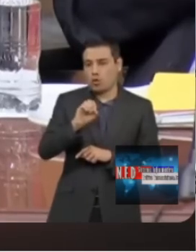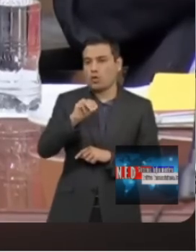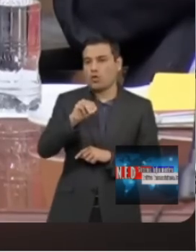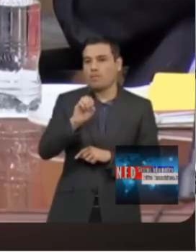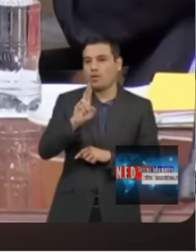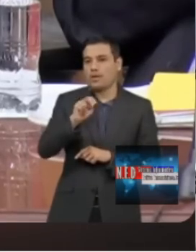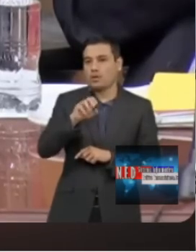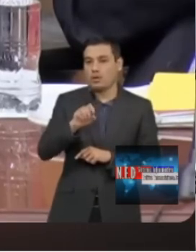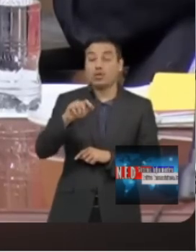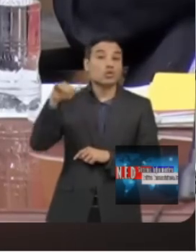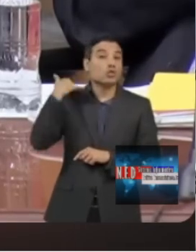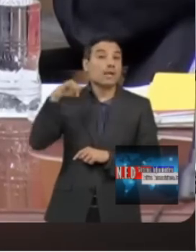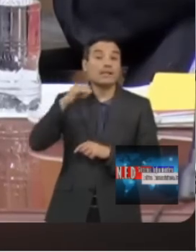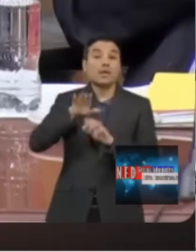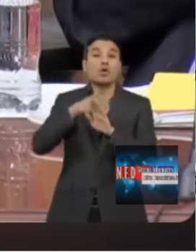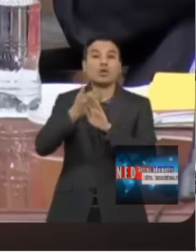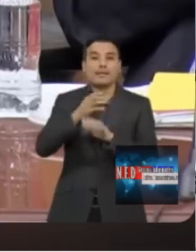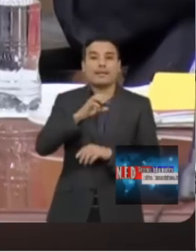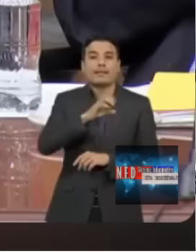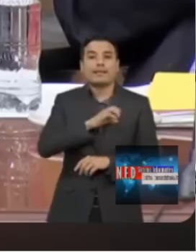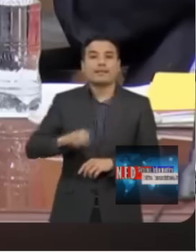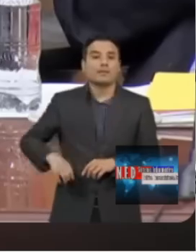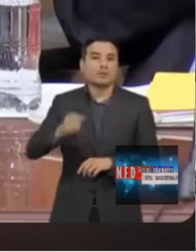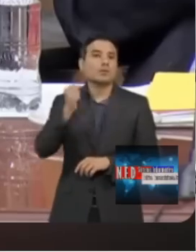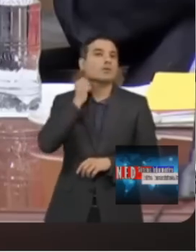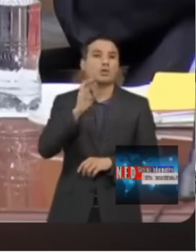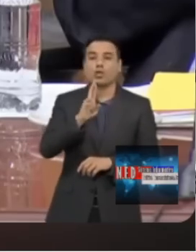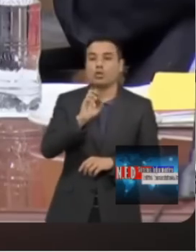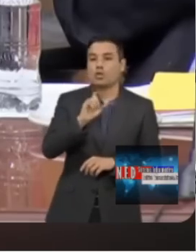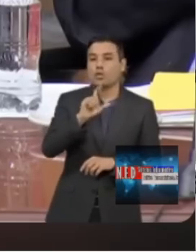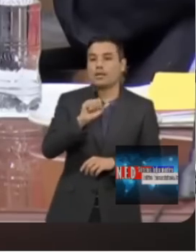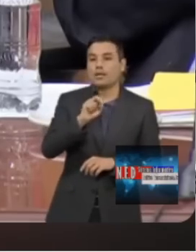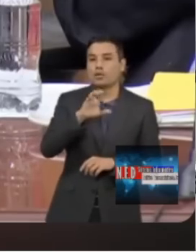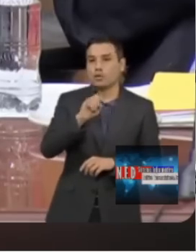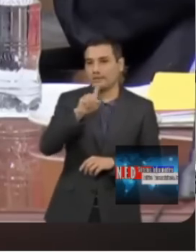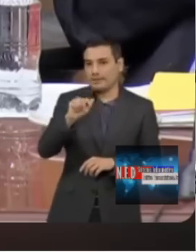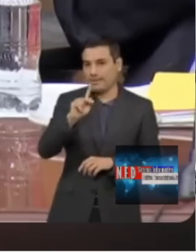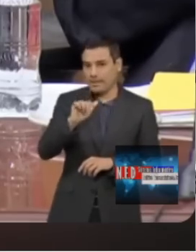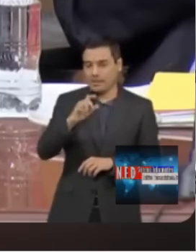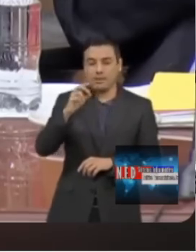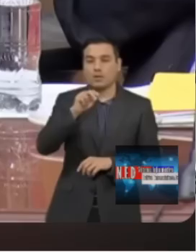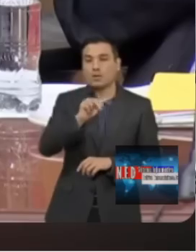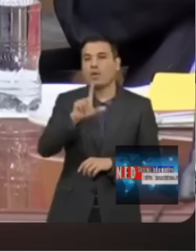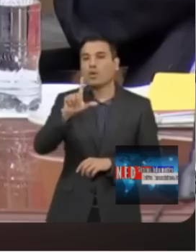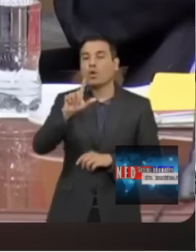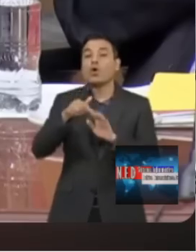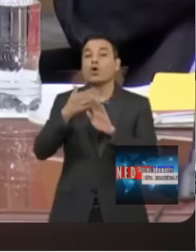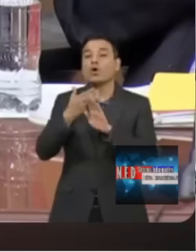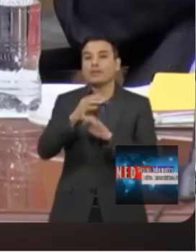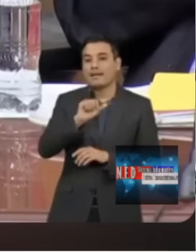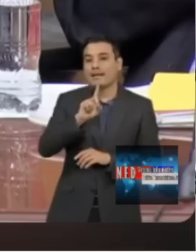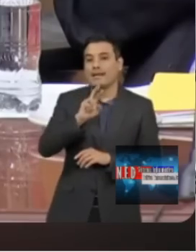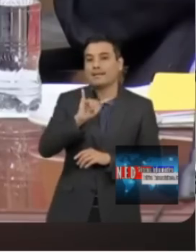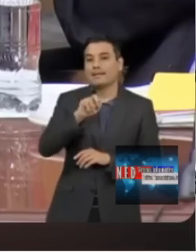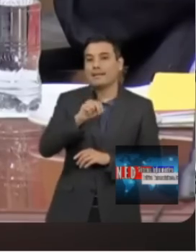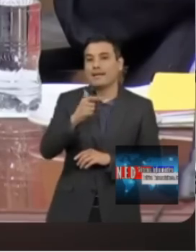Se le checa y el presidente le ofrece un descuento de 8 millones de pesos de los 645.